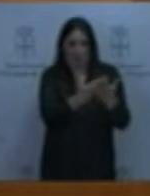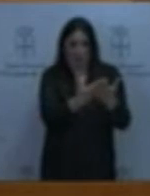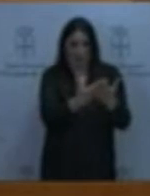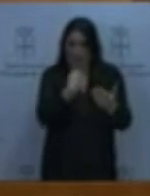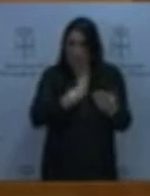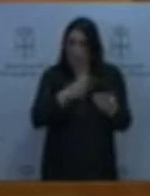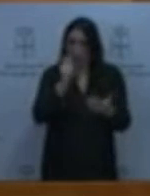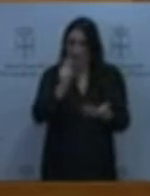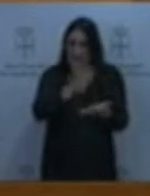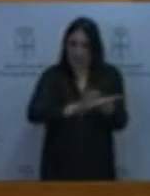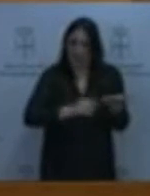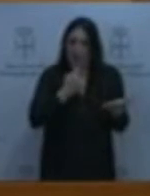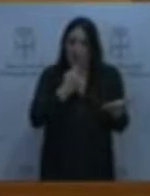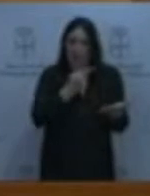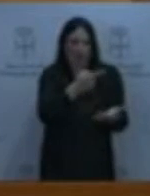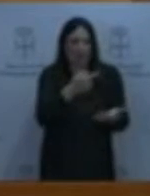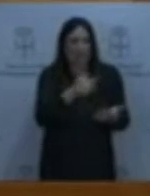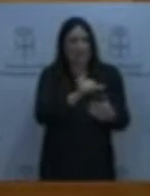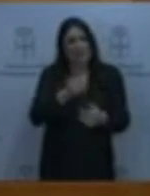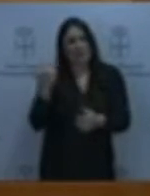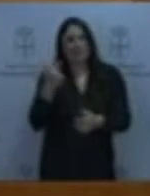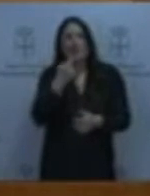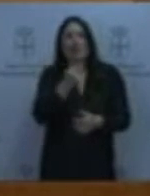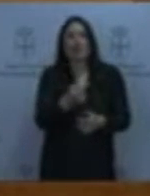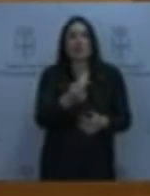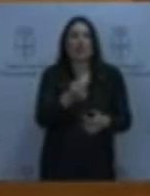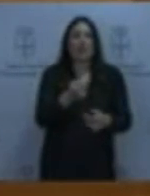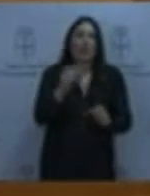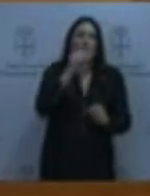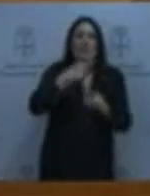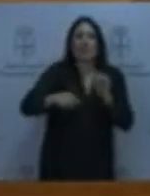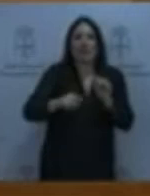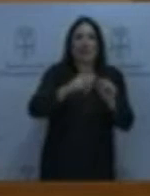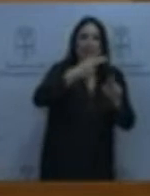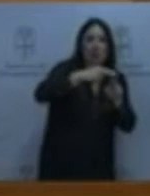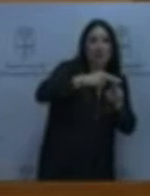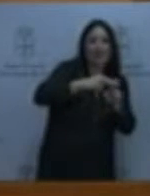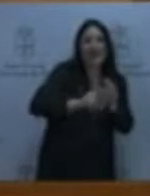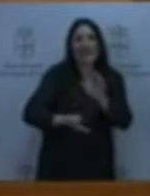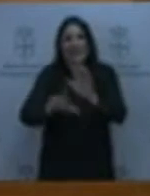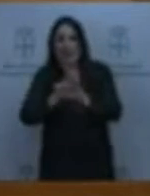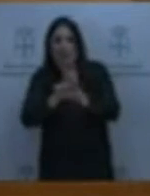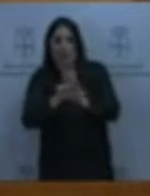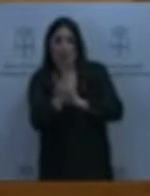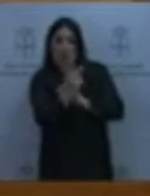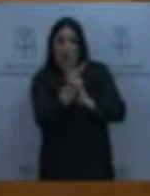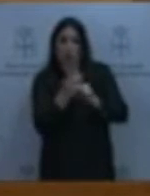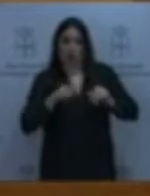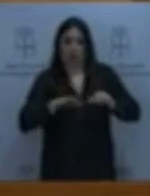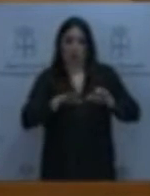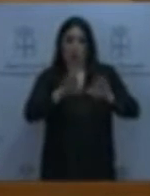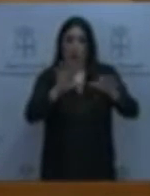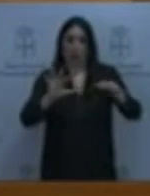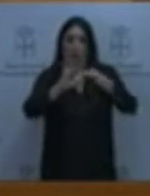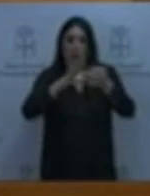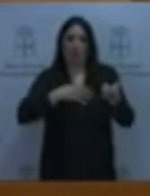hablaba aquí hace unas semanas de dos posiciones, la política y la legal, como si la política pudiera no ir de la mano de la legal. Y